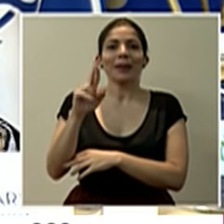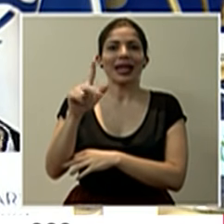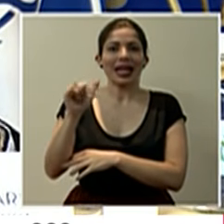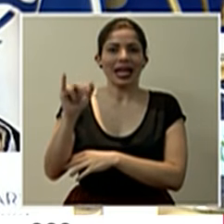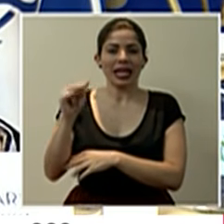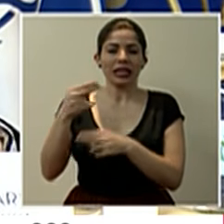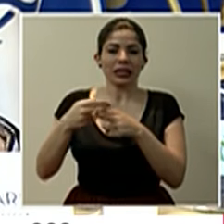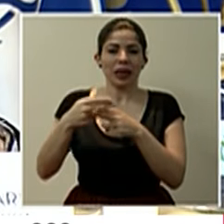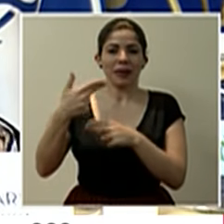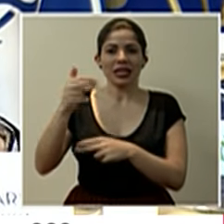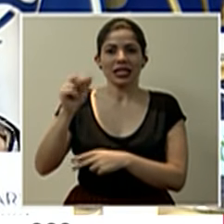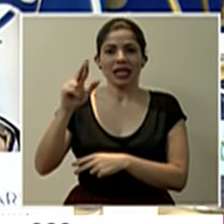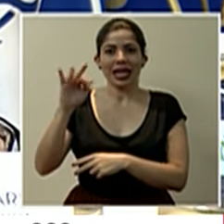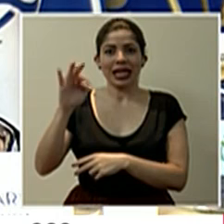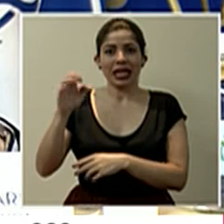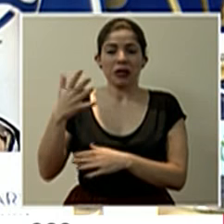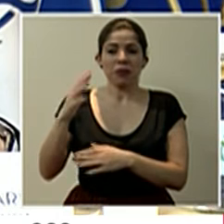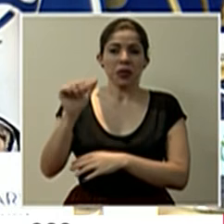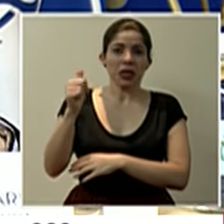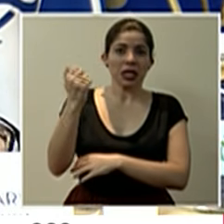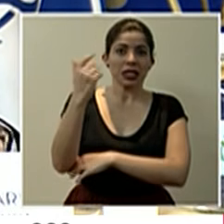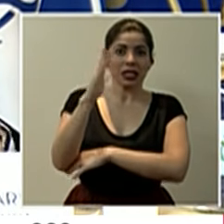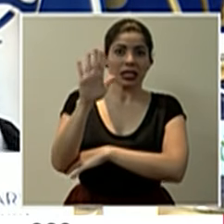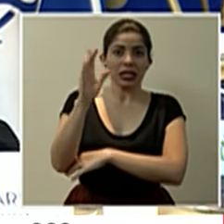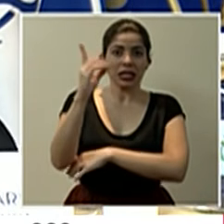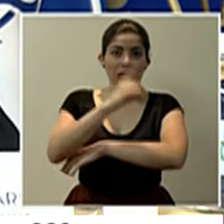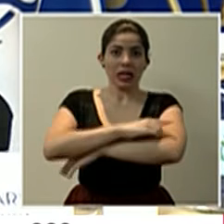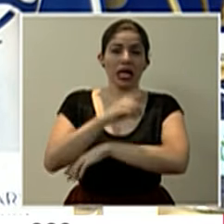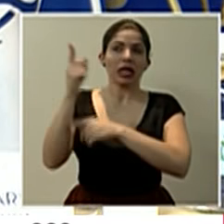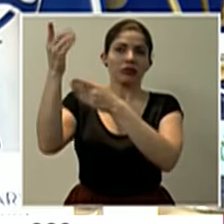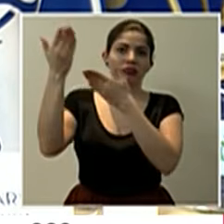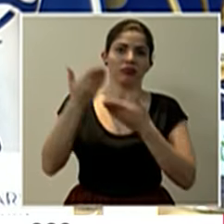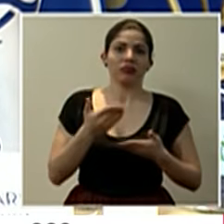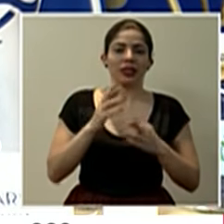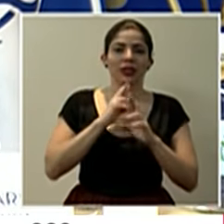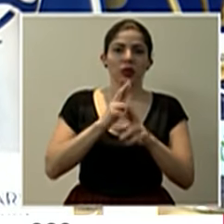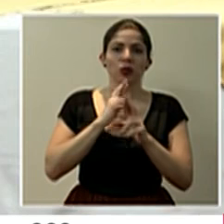en unos 10, 15 días pudiésemos tener ya los resultados en el país.